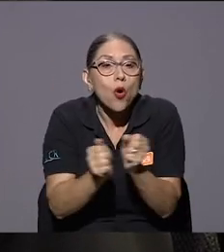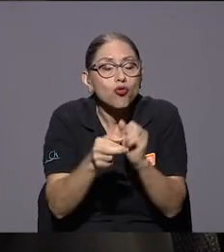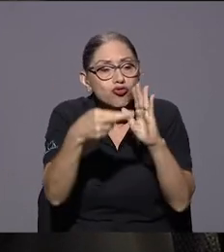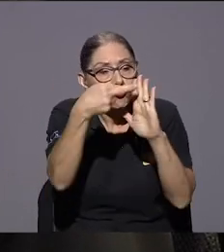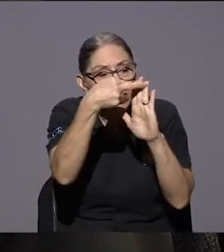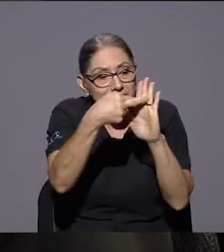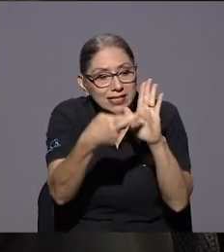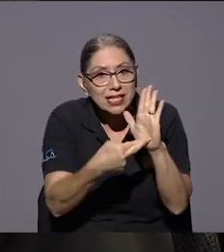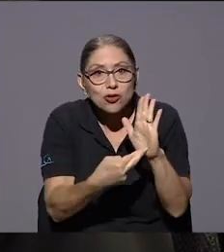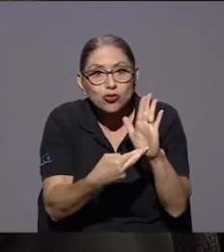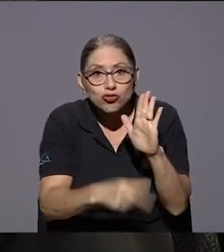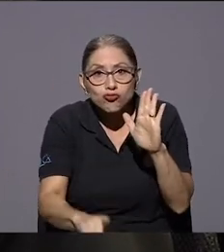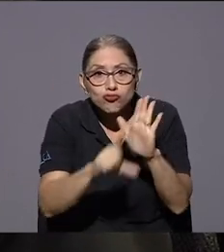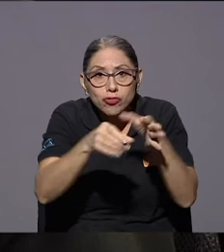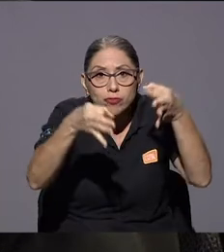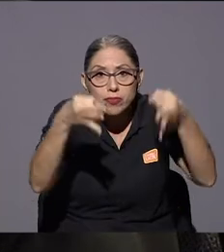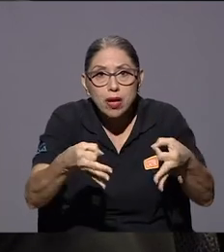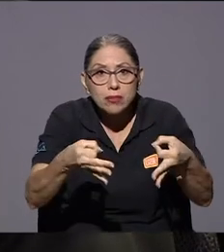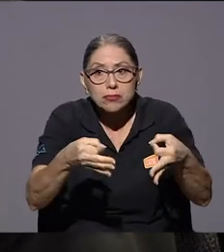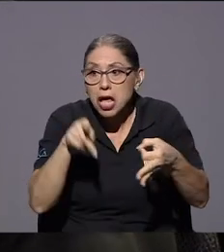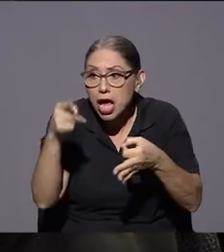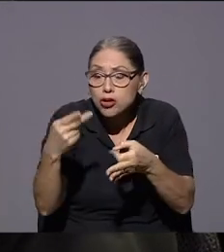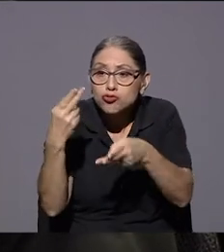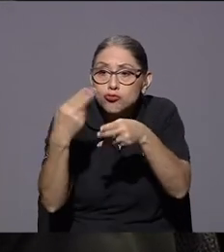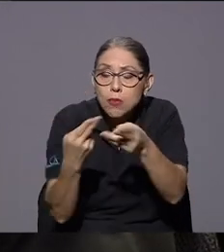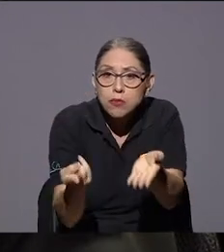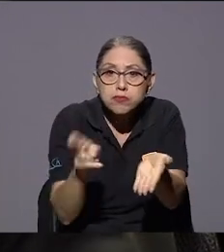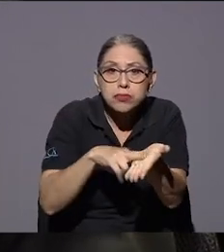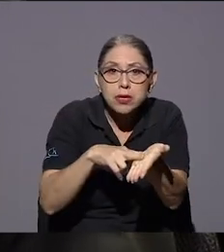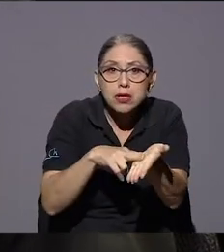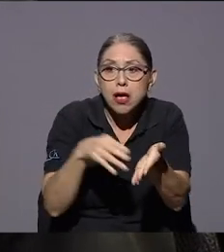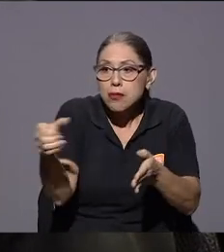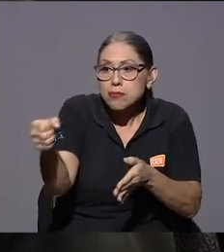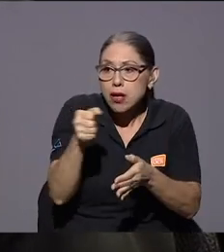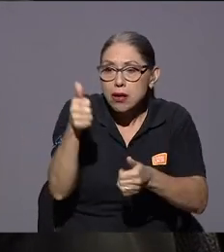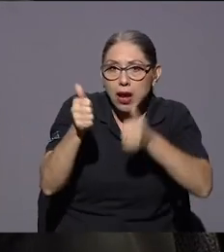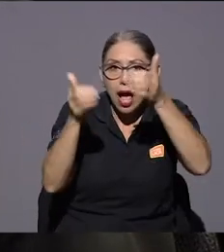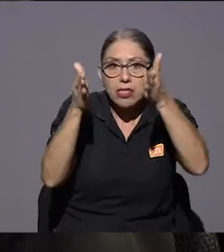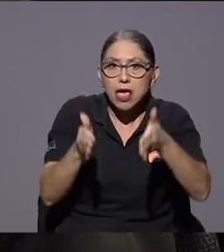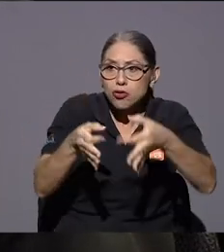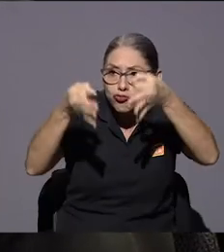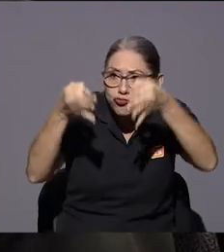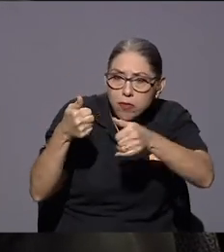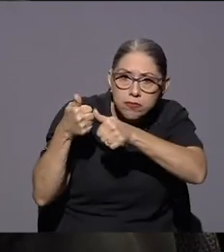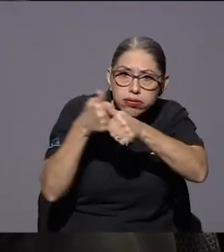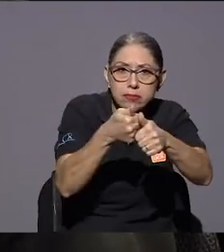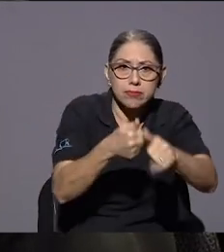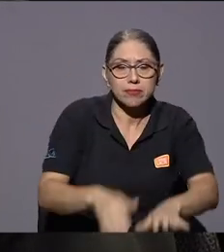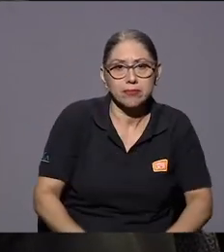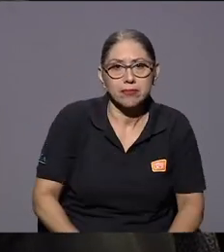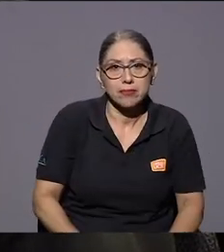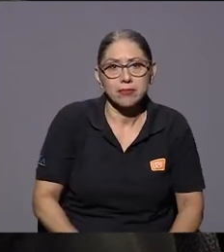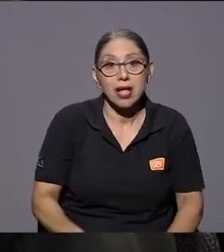y política costarricense. Sus inscripciones, sus candidaturas, y no como han pretendido